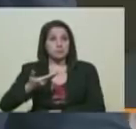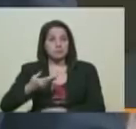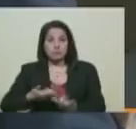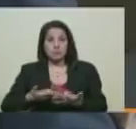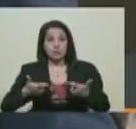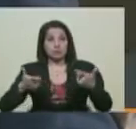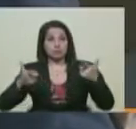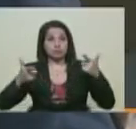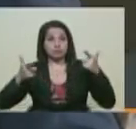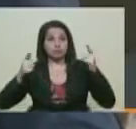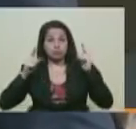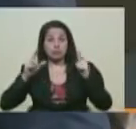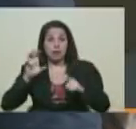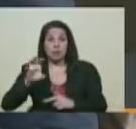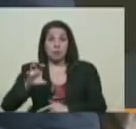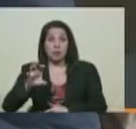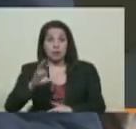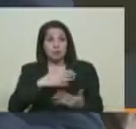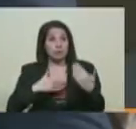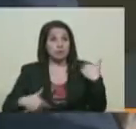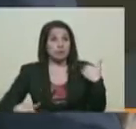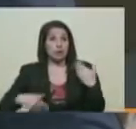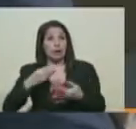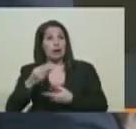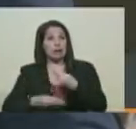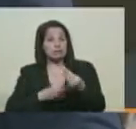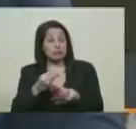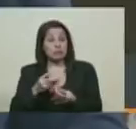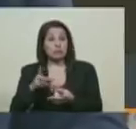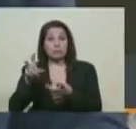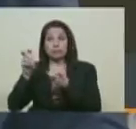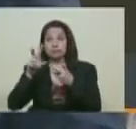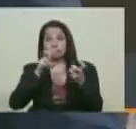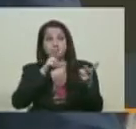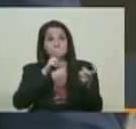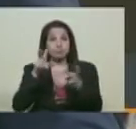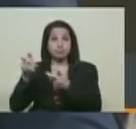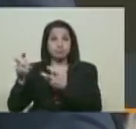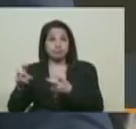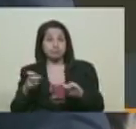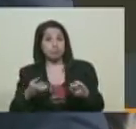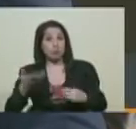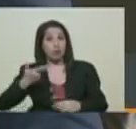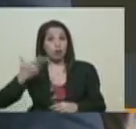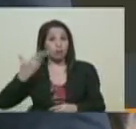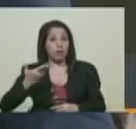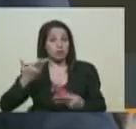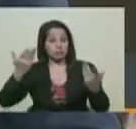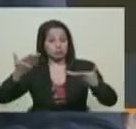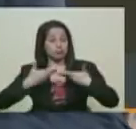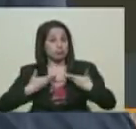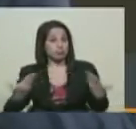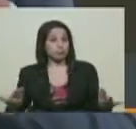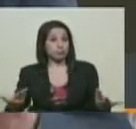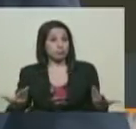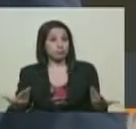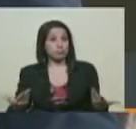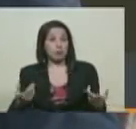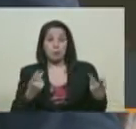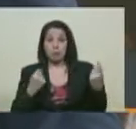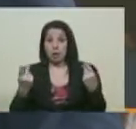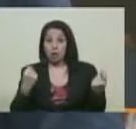al país, presidente, hacerse de recursos importantes para, no tanto para la